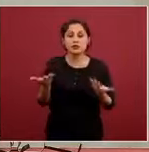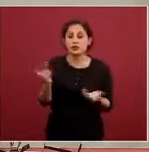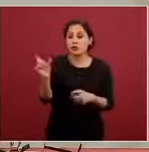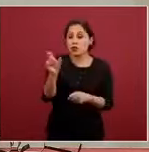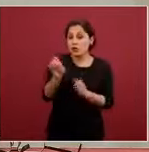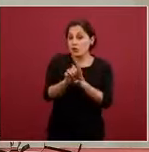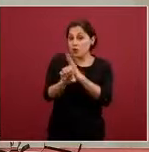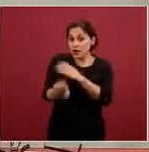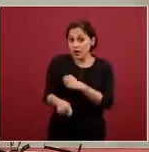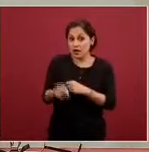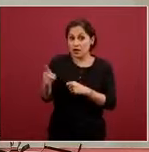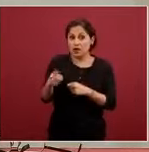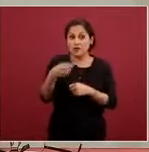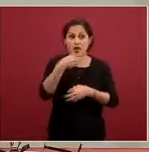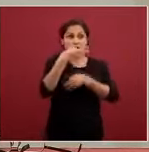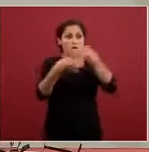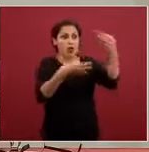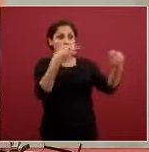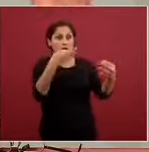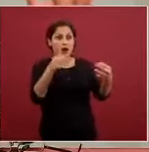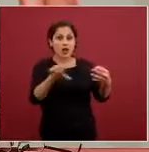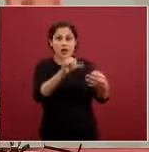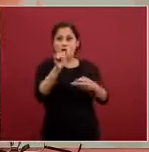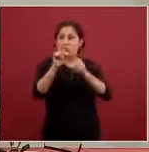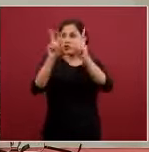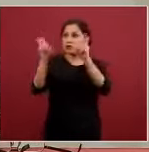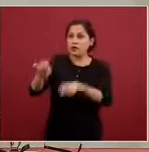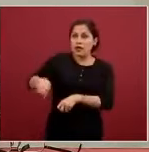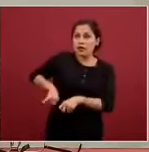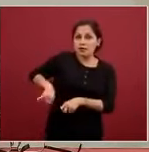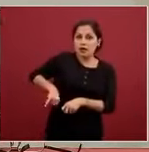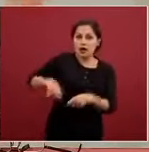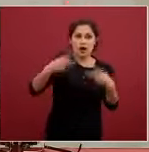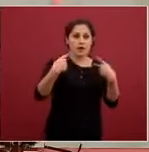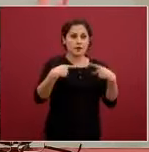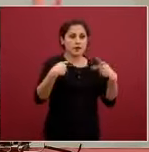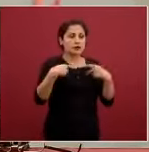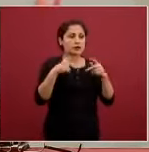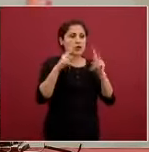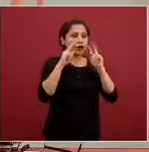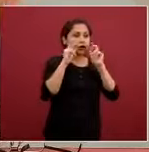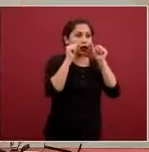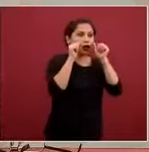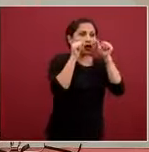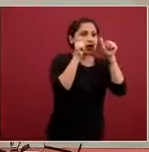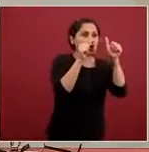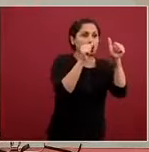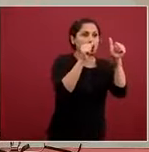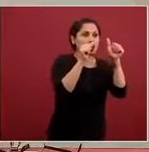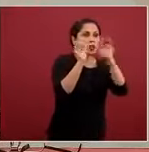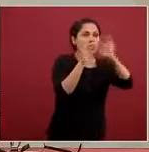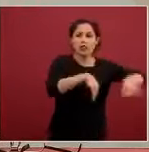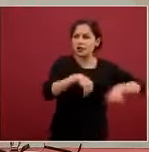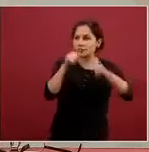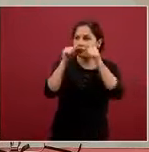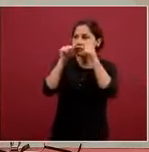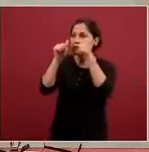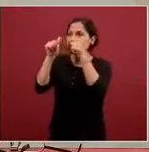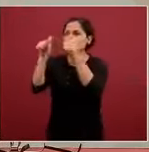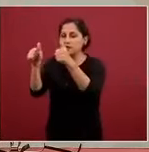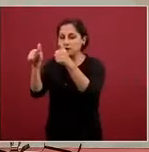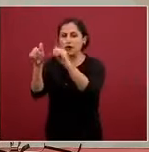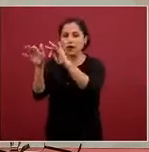otros elementos de interés, las personas tendemos a perder atención de aquellos elementos que no